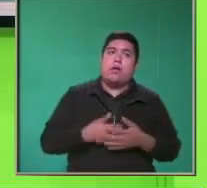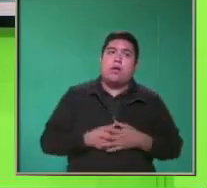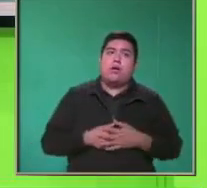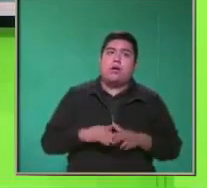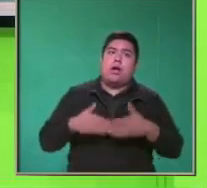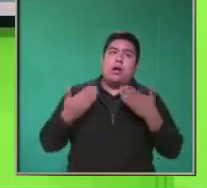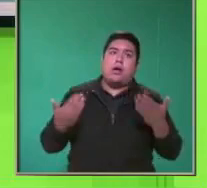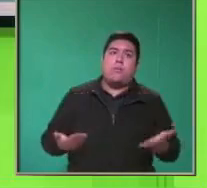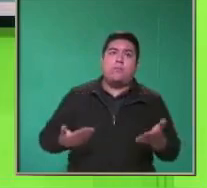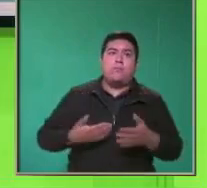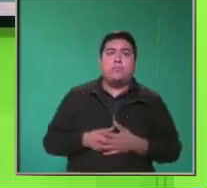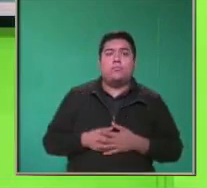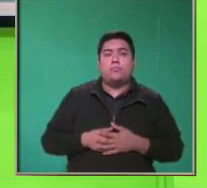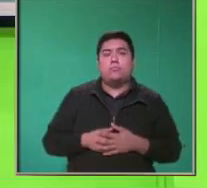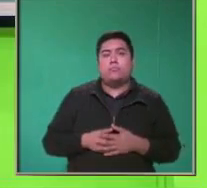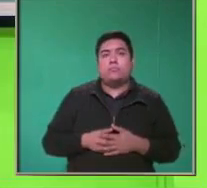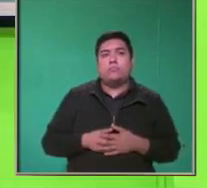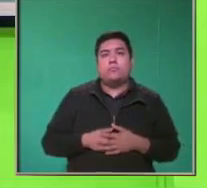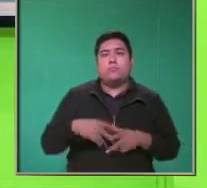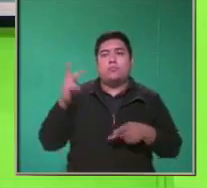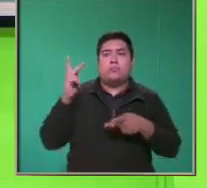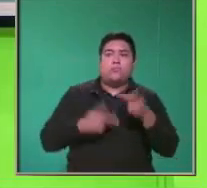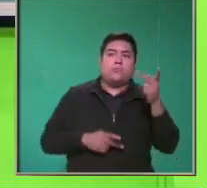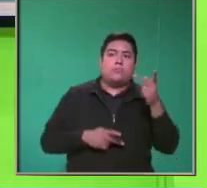ahora sí, vamos a ir a un corte.